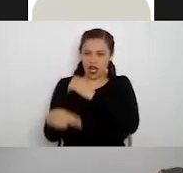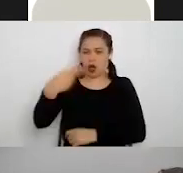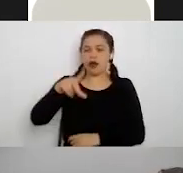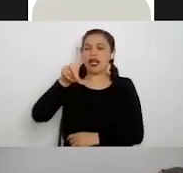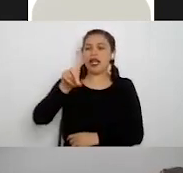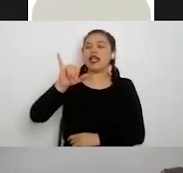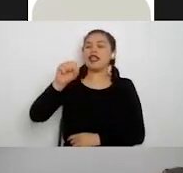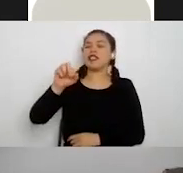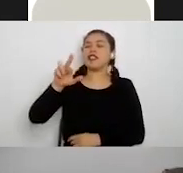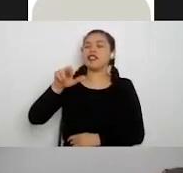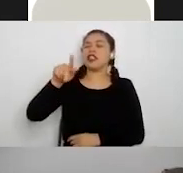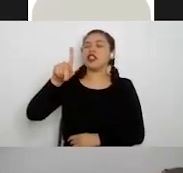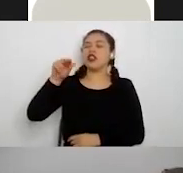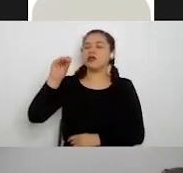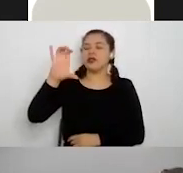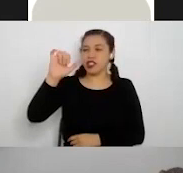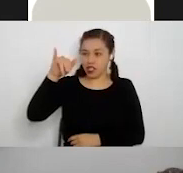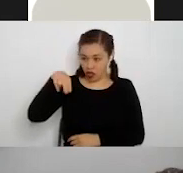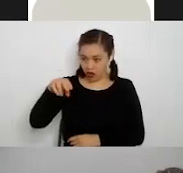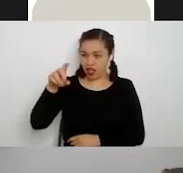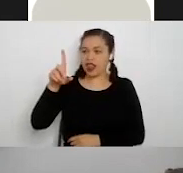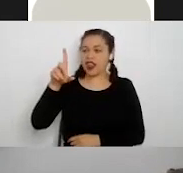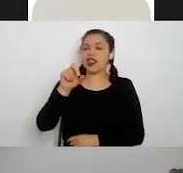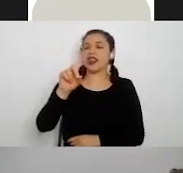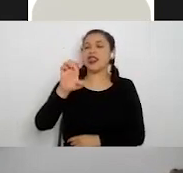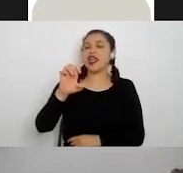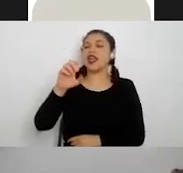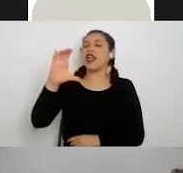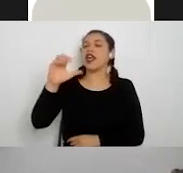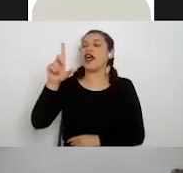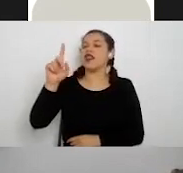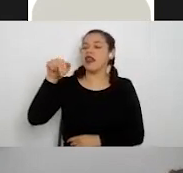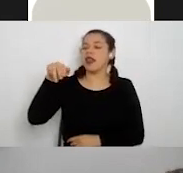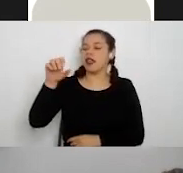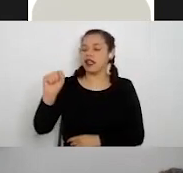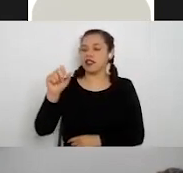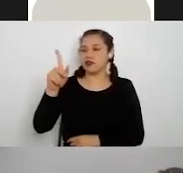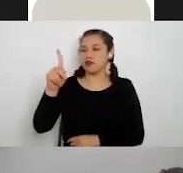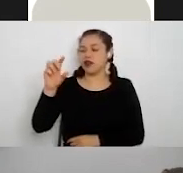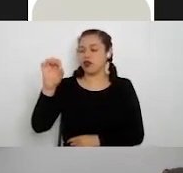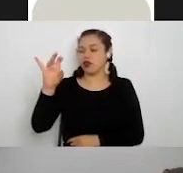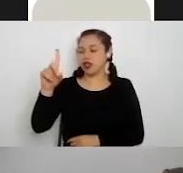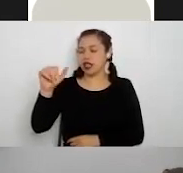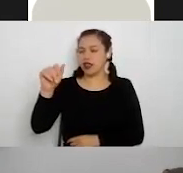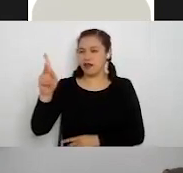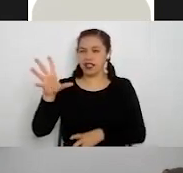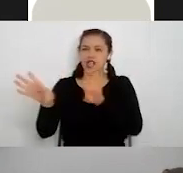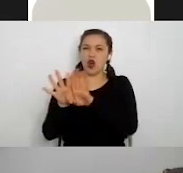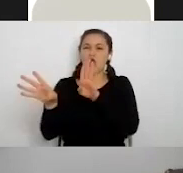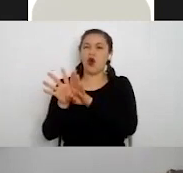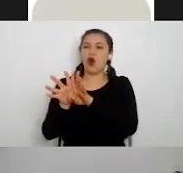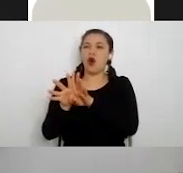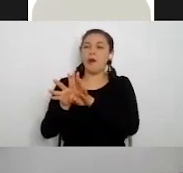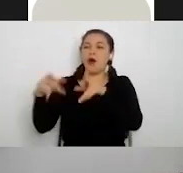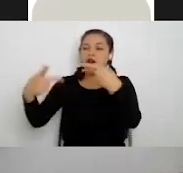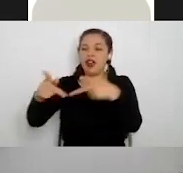cadenas productivas. El ejemplo, yo creo que han visto recientemente más claro, es una de las ciudades chinas en donde